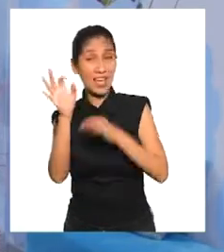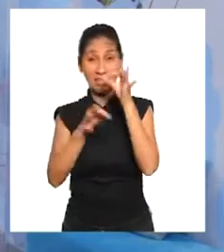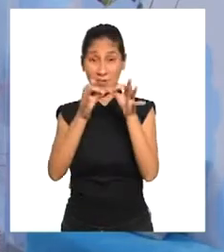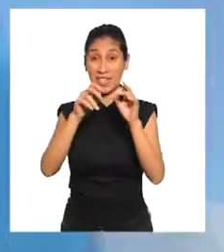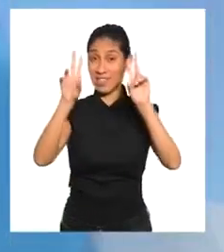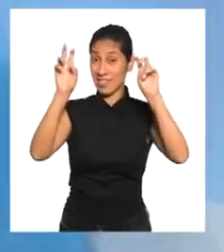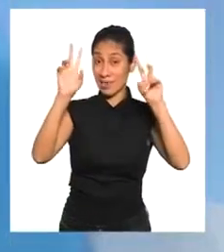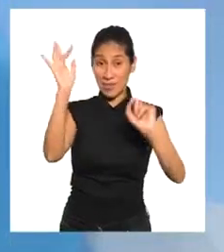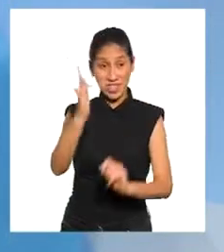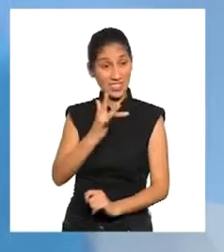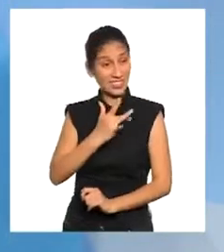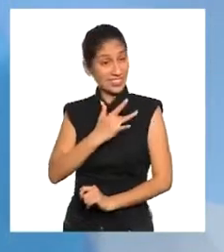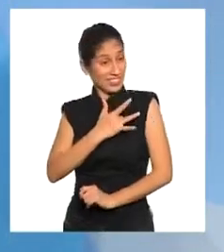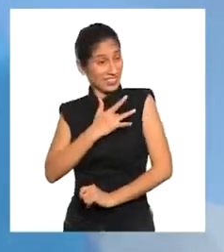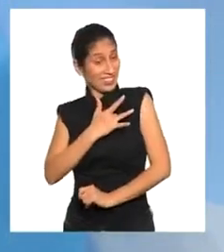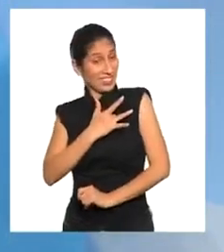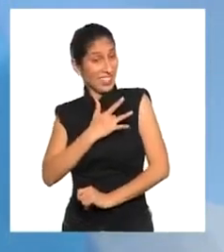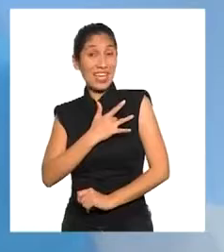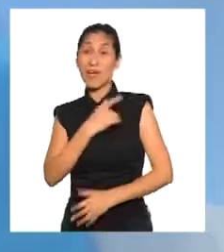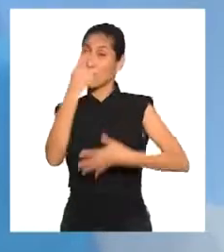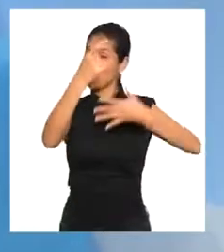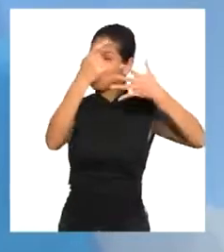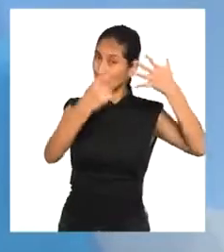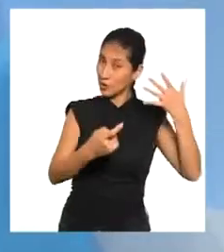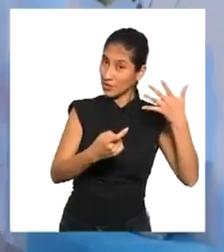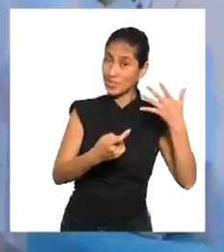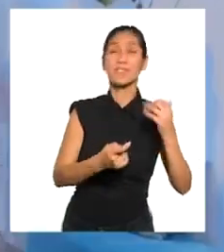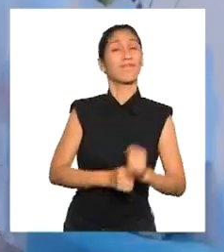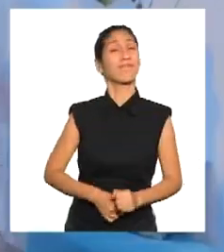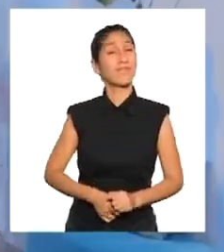emociones humanas.